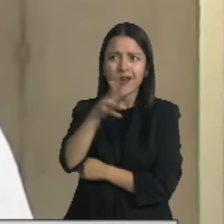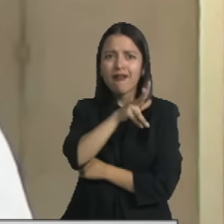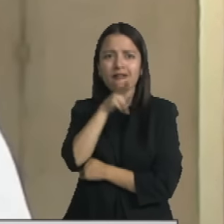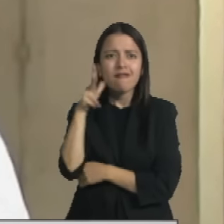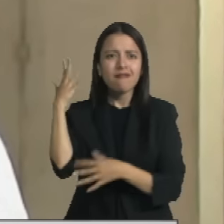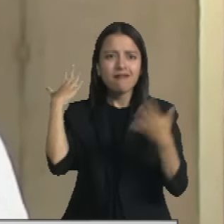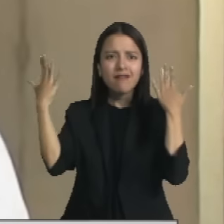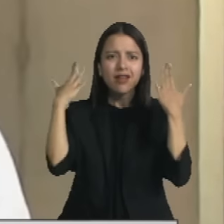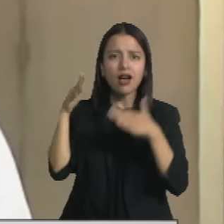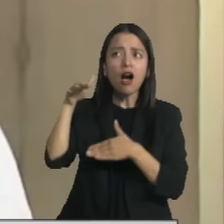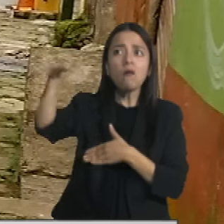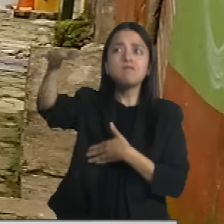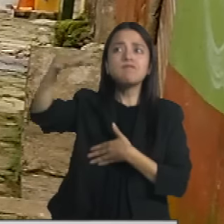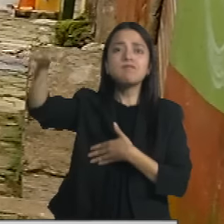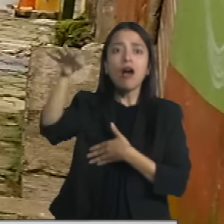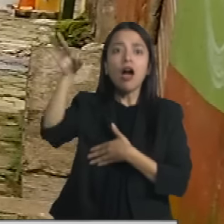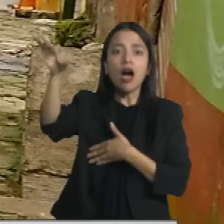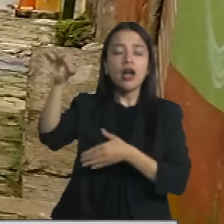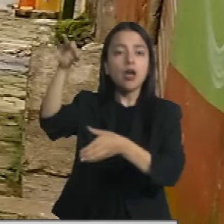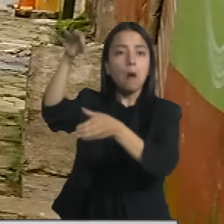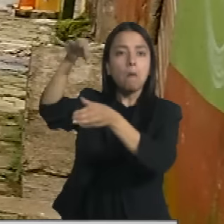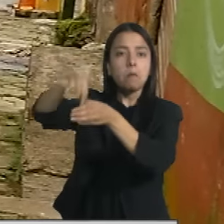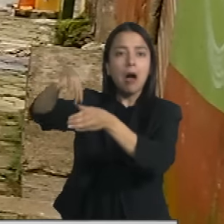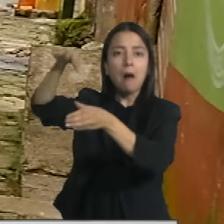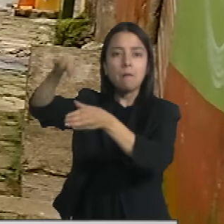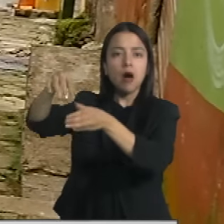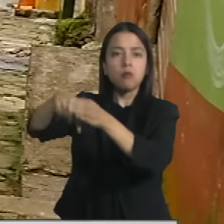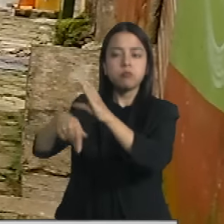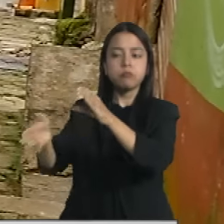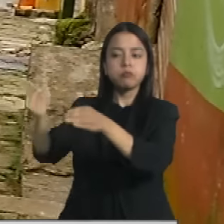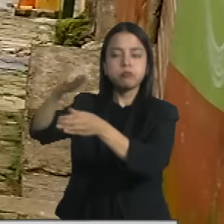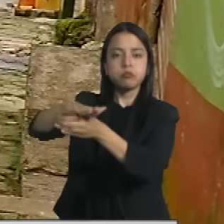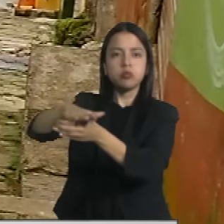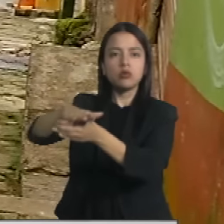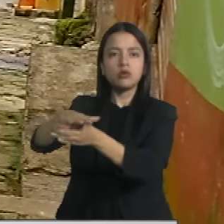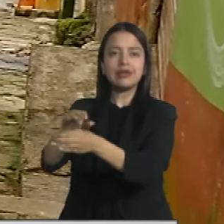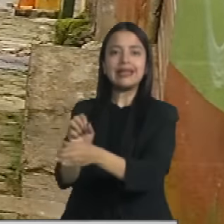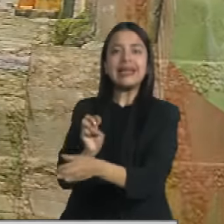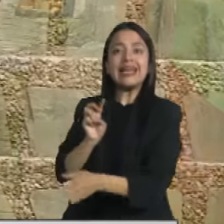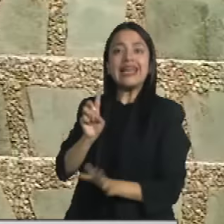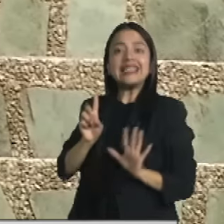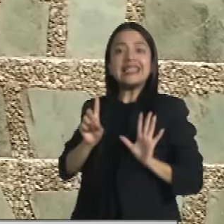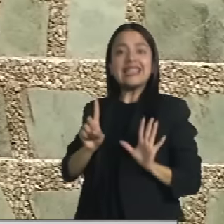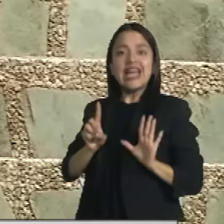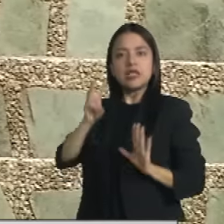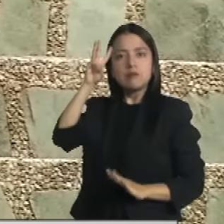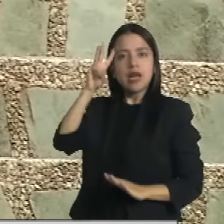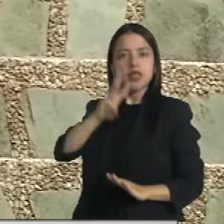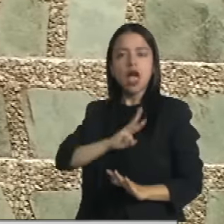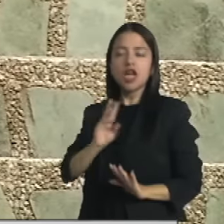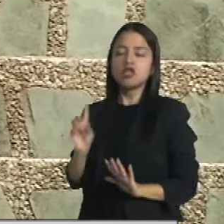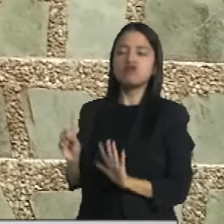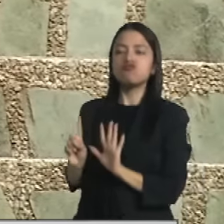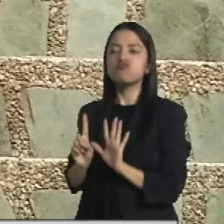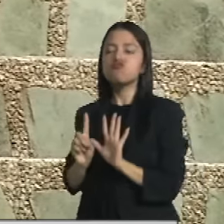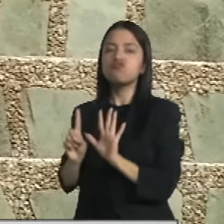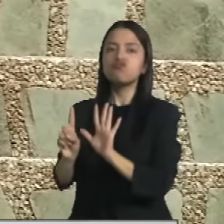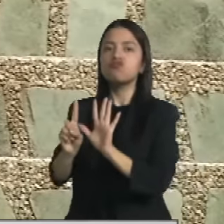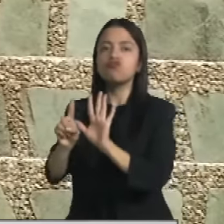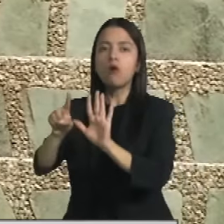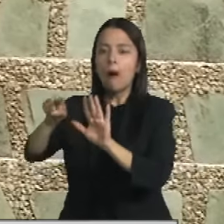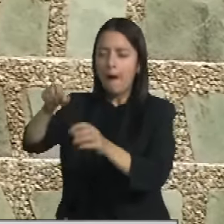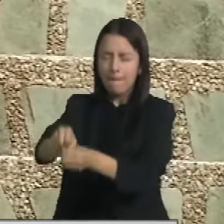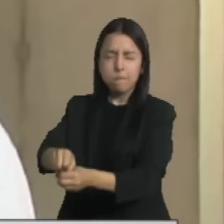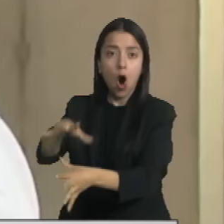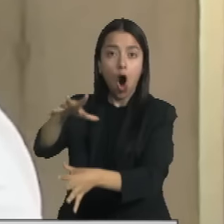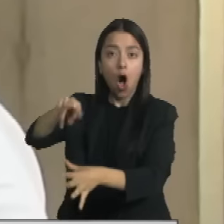asesinados 6 militares y digamos que para dimensionar la complejidad de ingresar, digamos, a la zona y más para